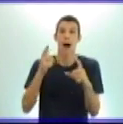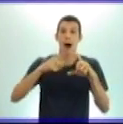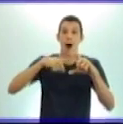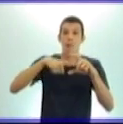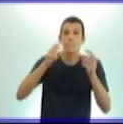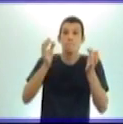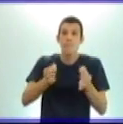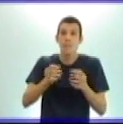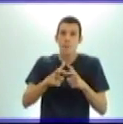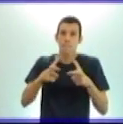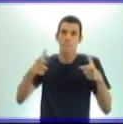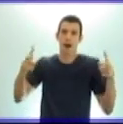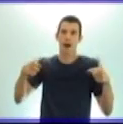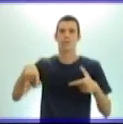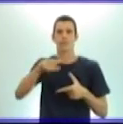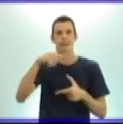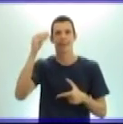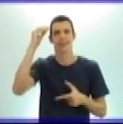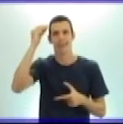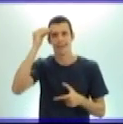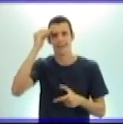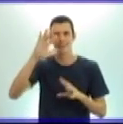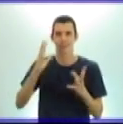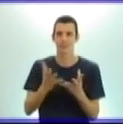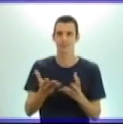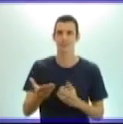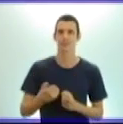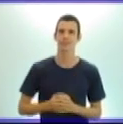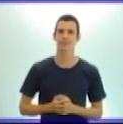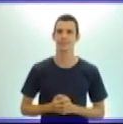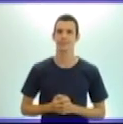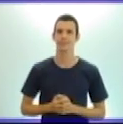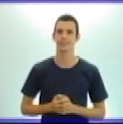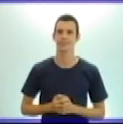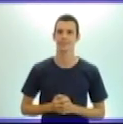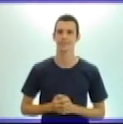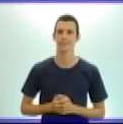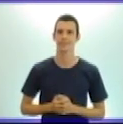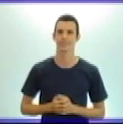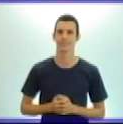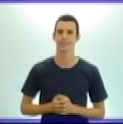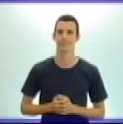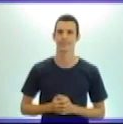en estas acciones. En resumen,